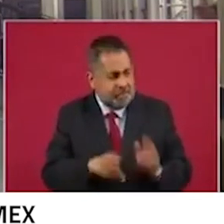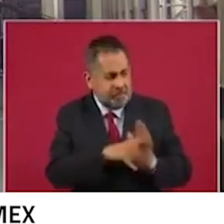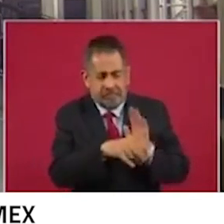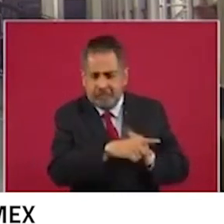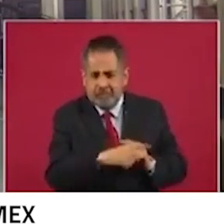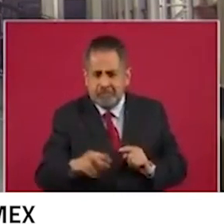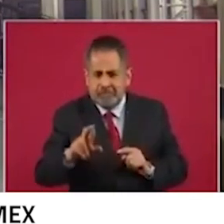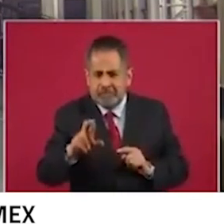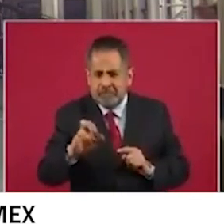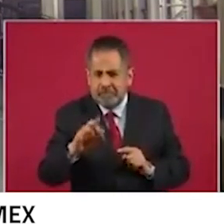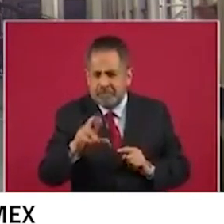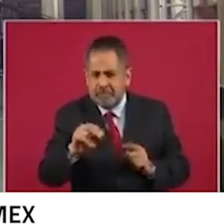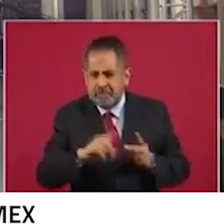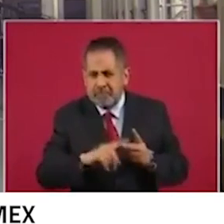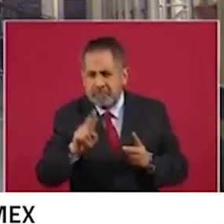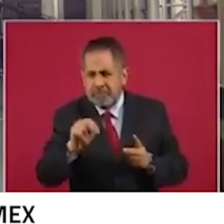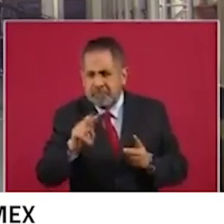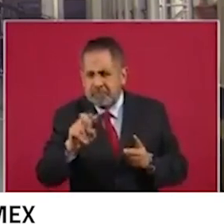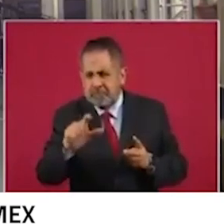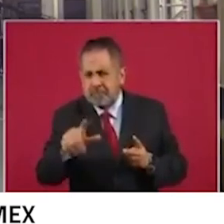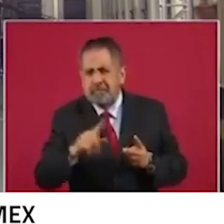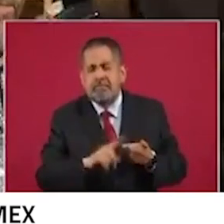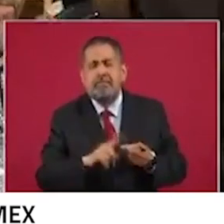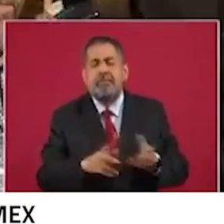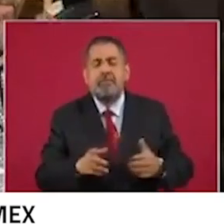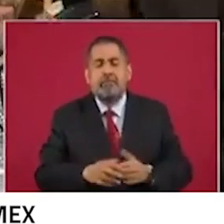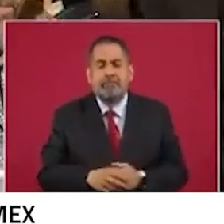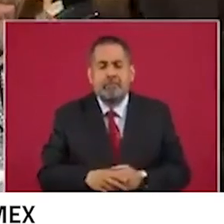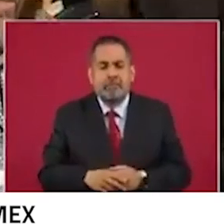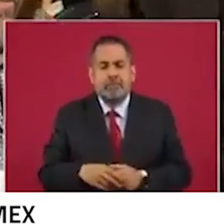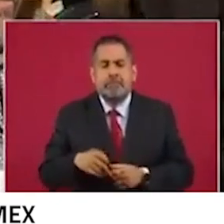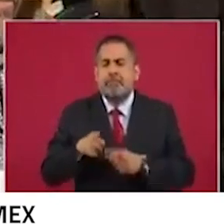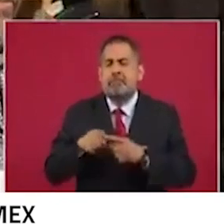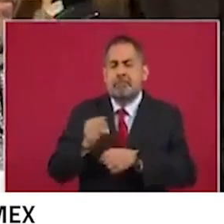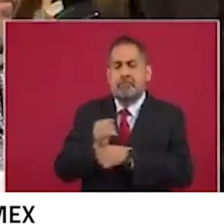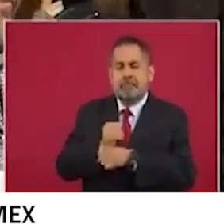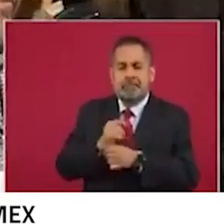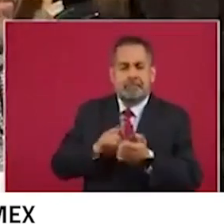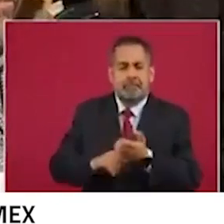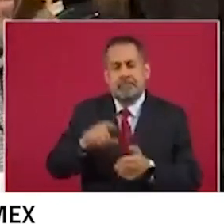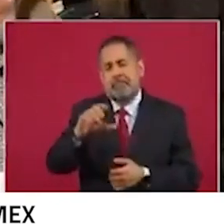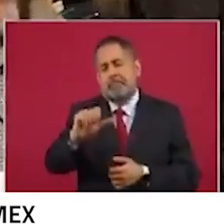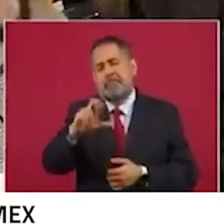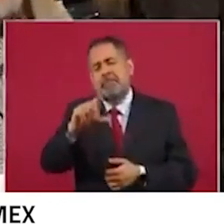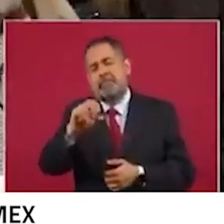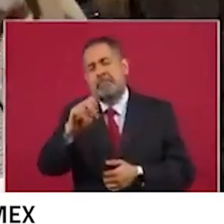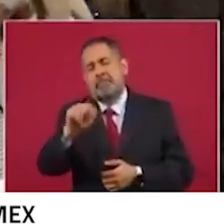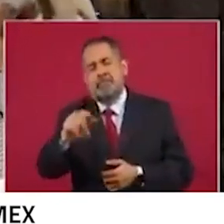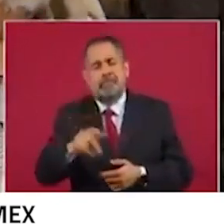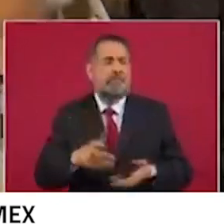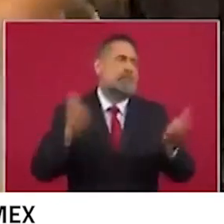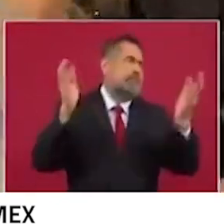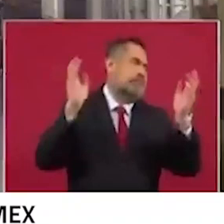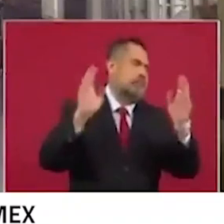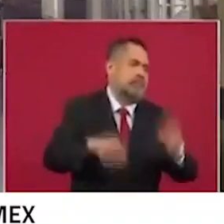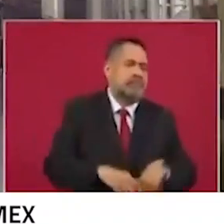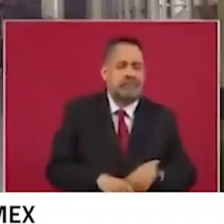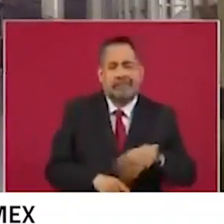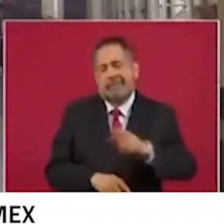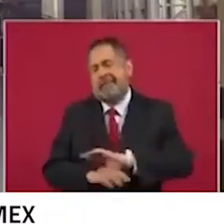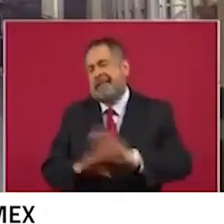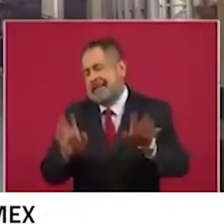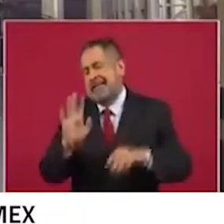Reforma, en el Universal? ¿Dónde? Fue una investigación de Carlos Loret. Ah, no.